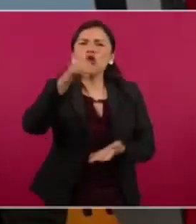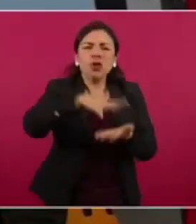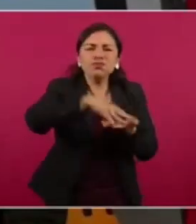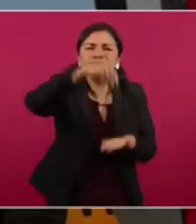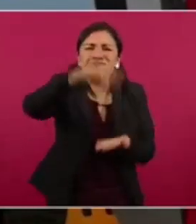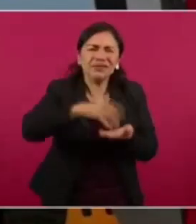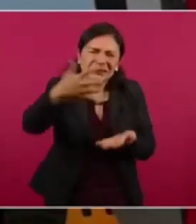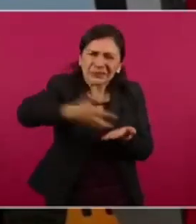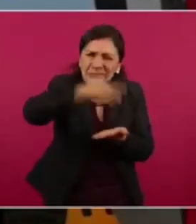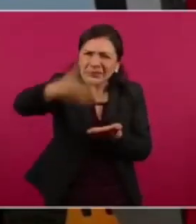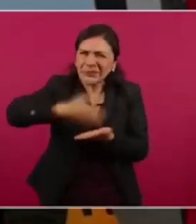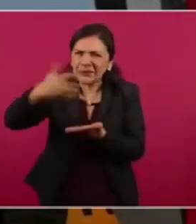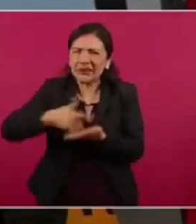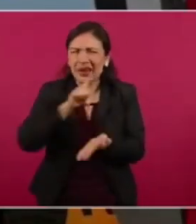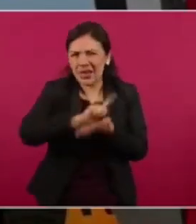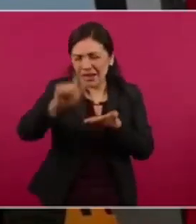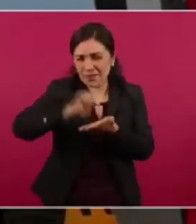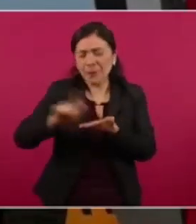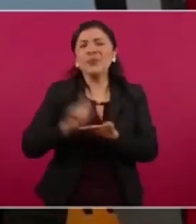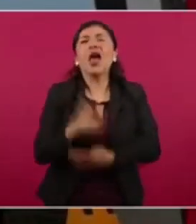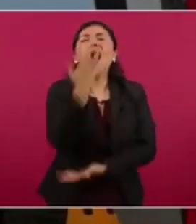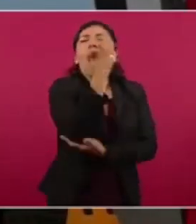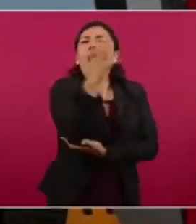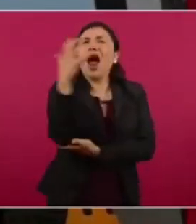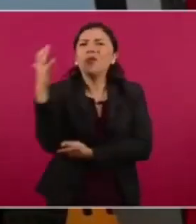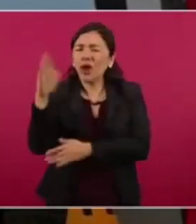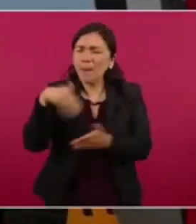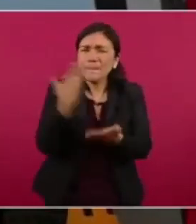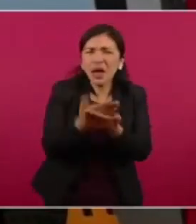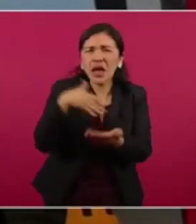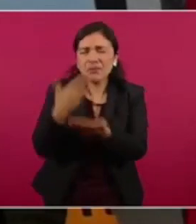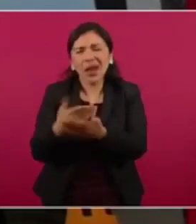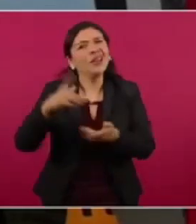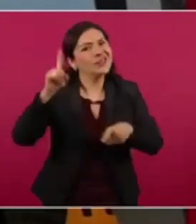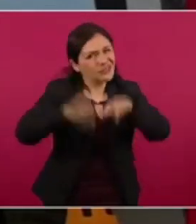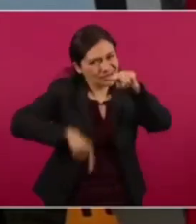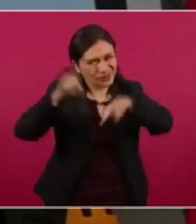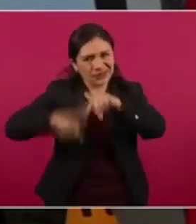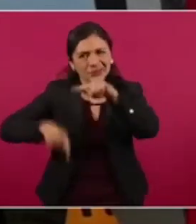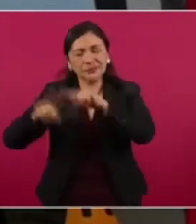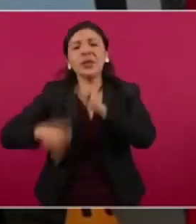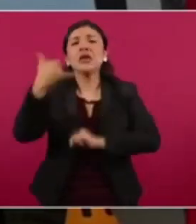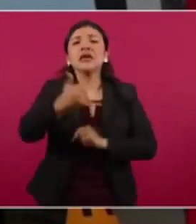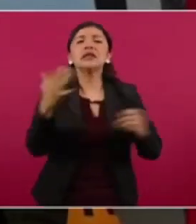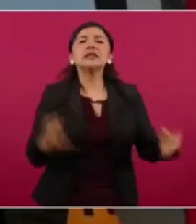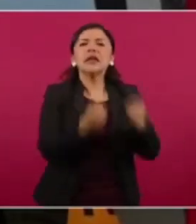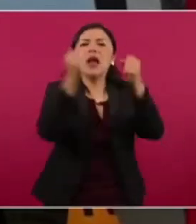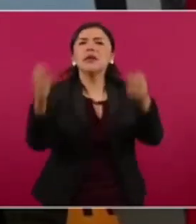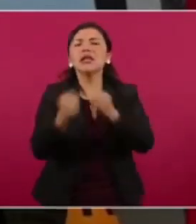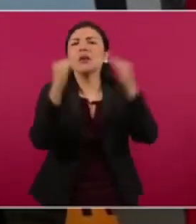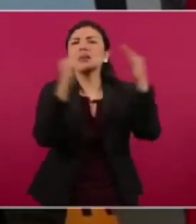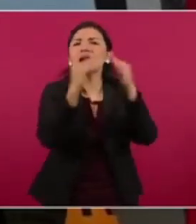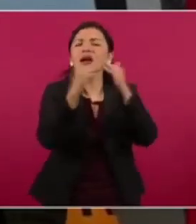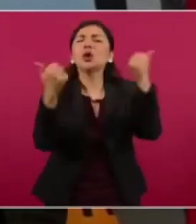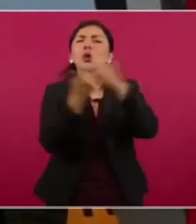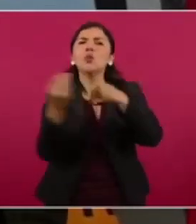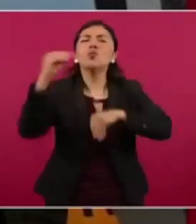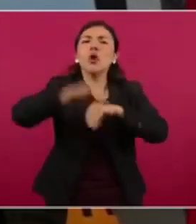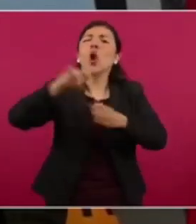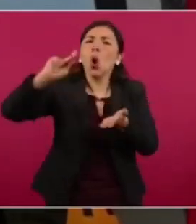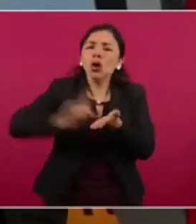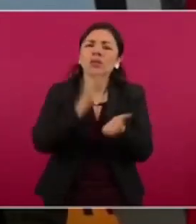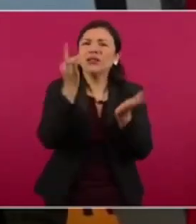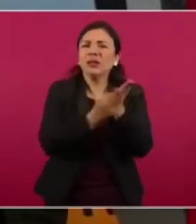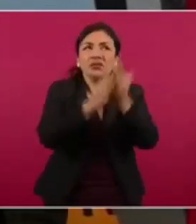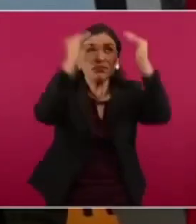continúa retirando árboles tirados, la recuperación de viviendas en la colocación de láminas y reparación de